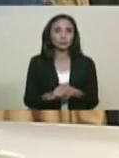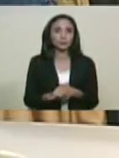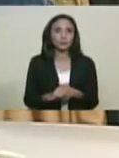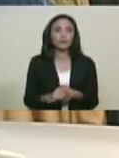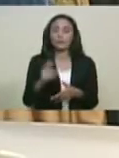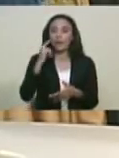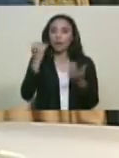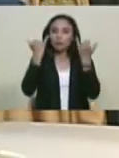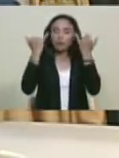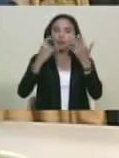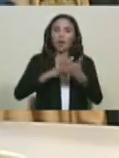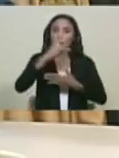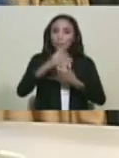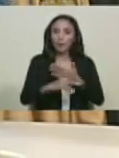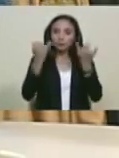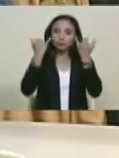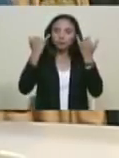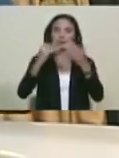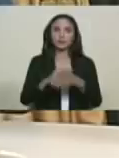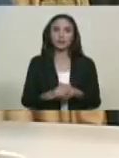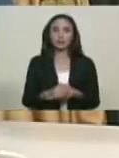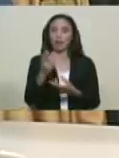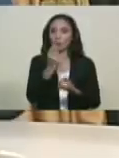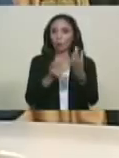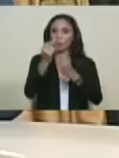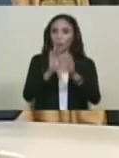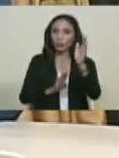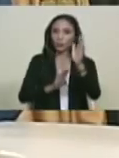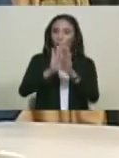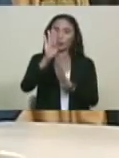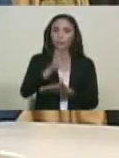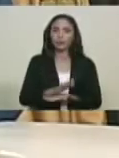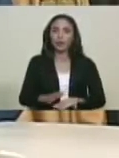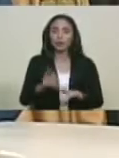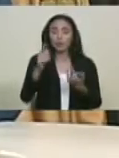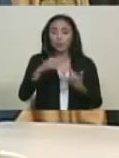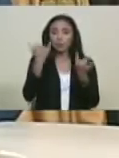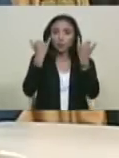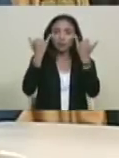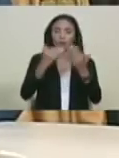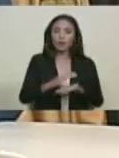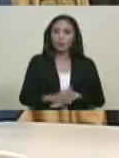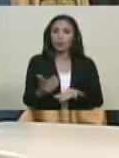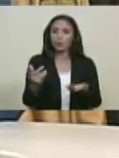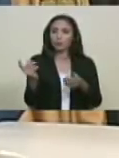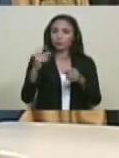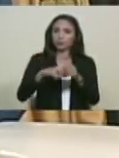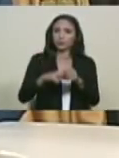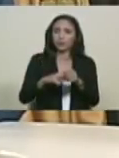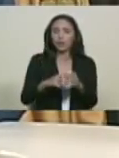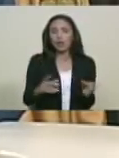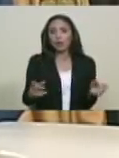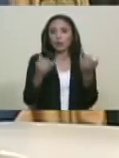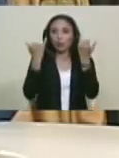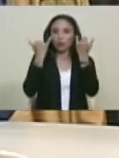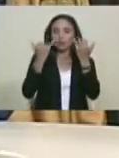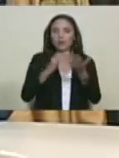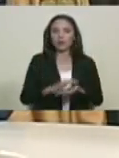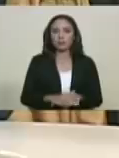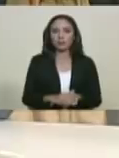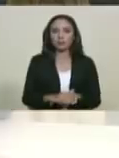plan principal de recuperación económica crecimiento y prosperidad hay que incluirle un plan b